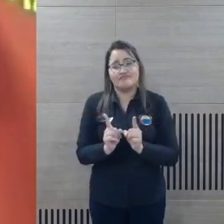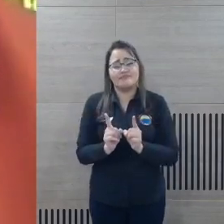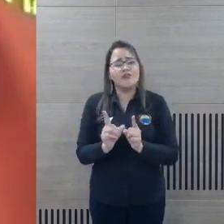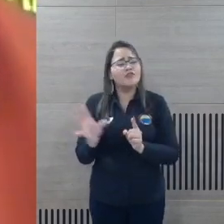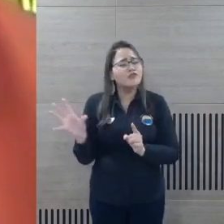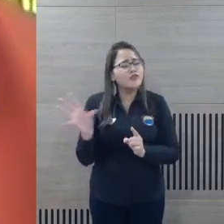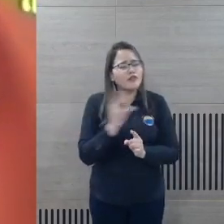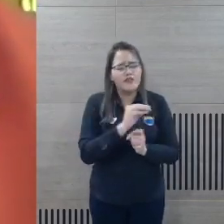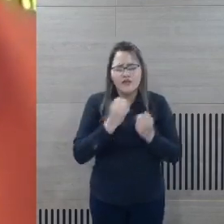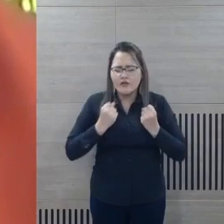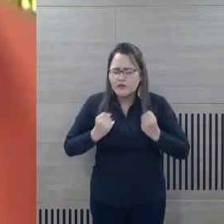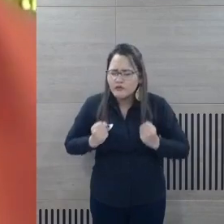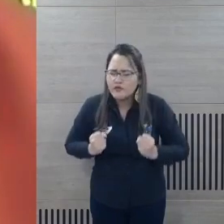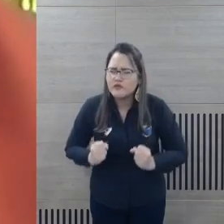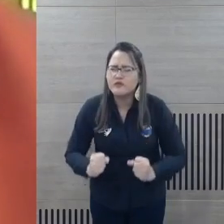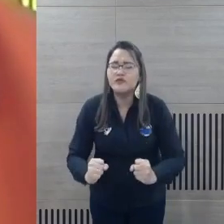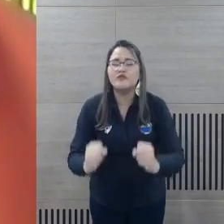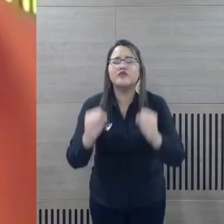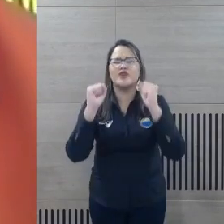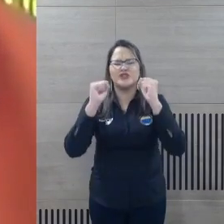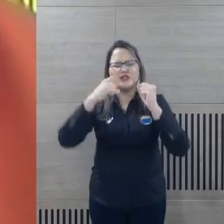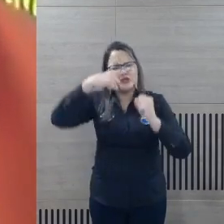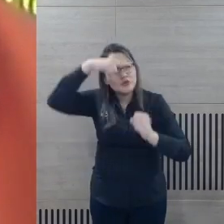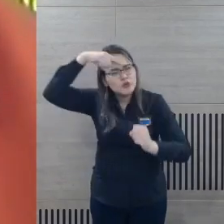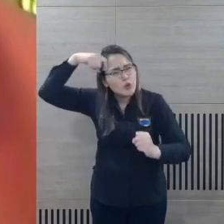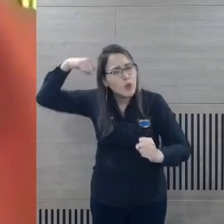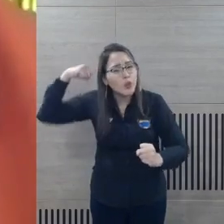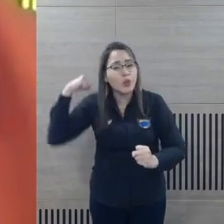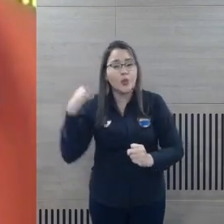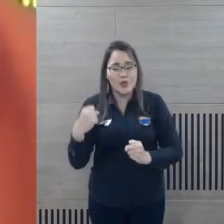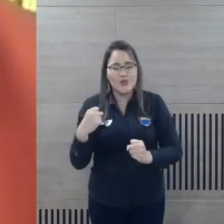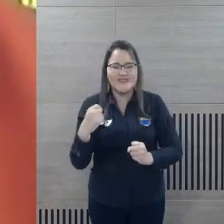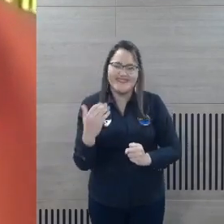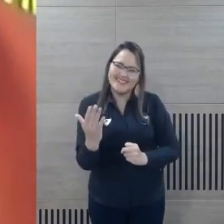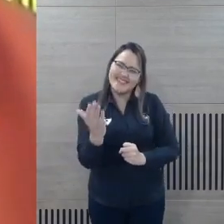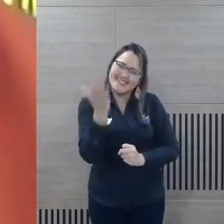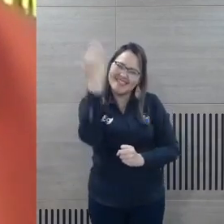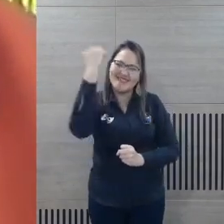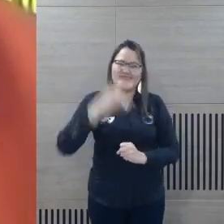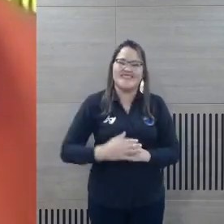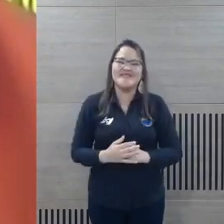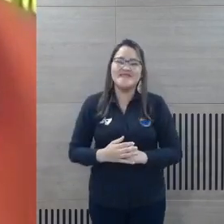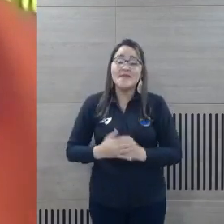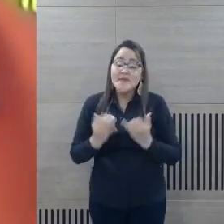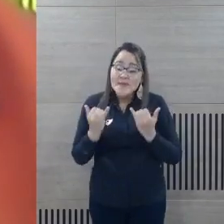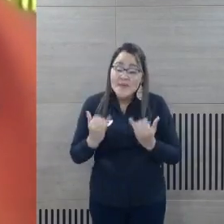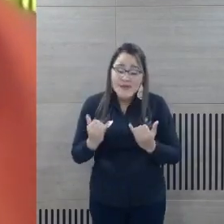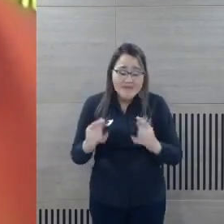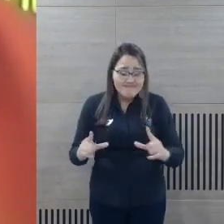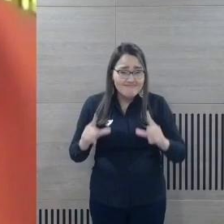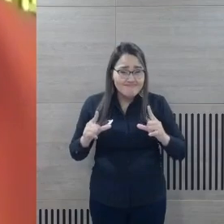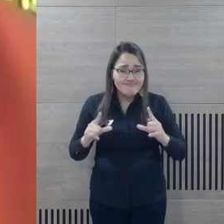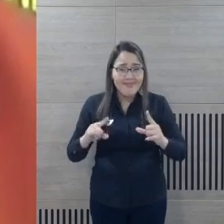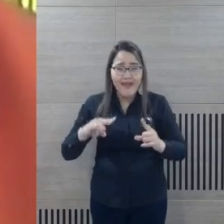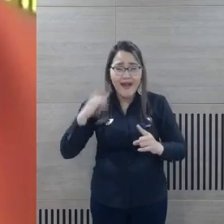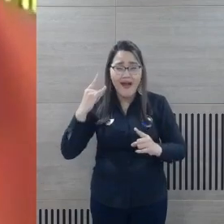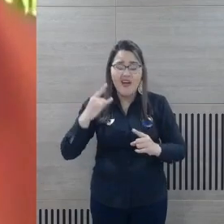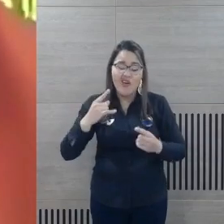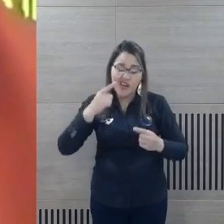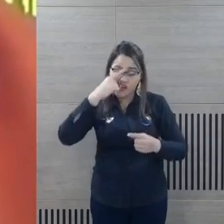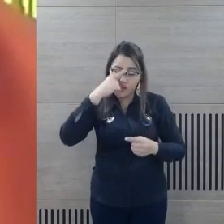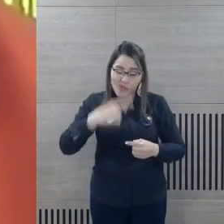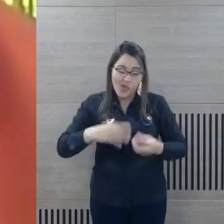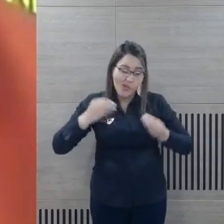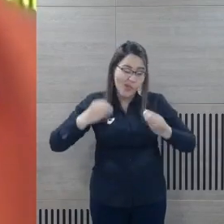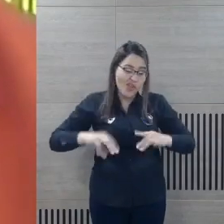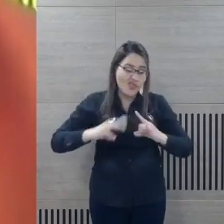pena y que no nos arrepentimos de escoger a la Universidad de Magdalena como nuestra casa de estudio, como nuestra institución que